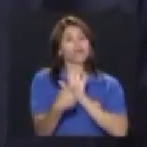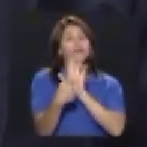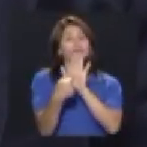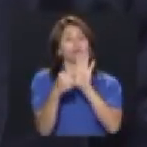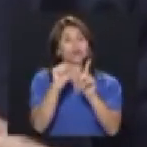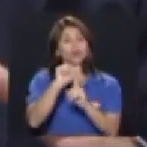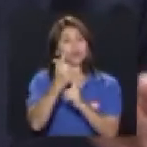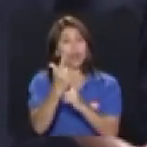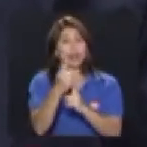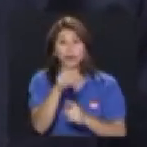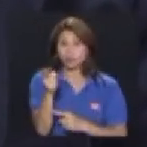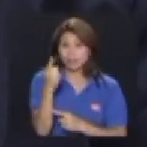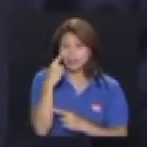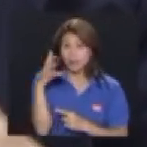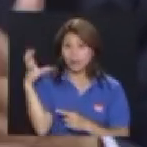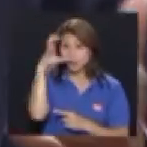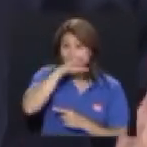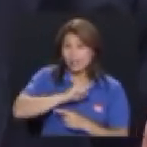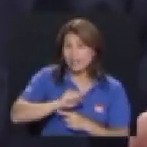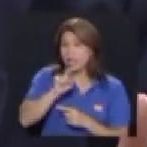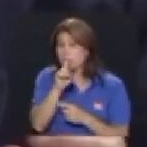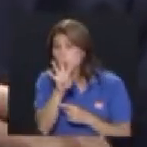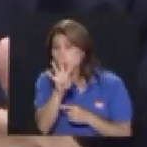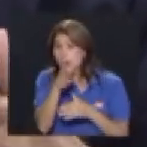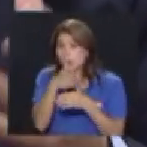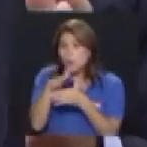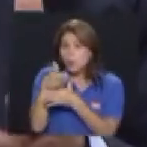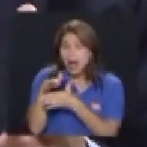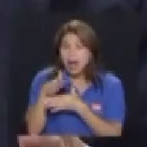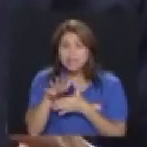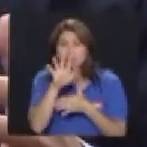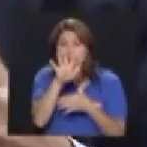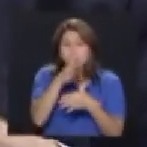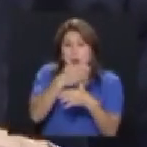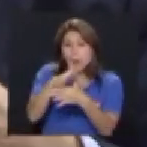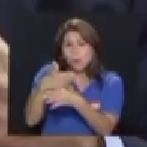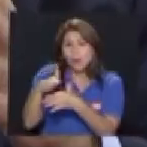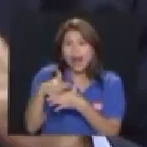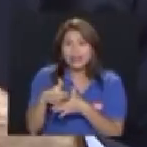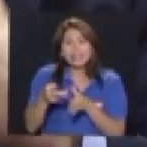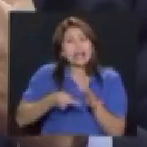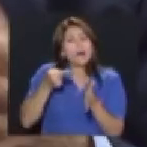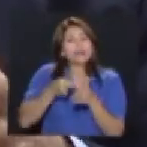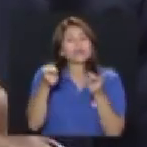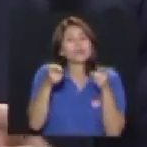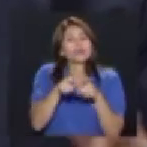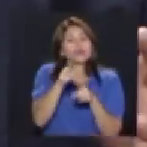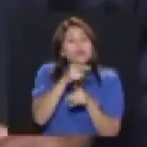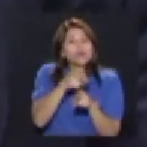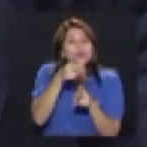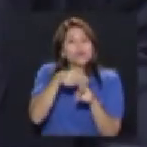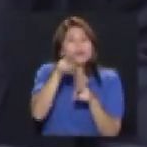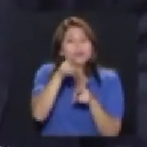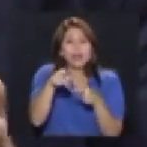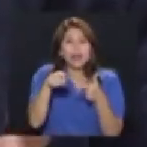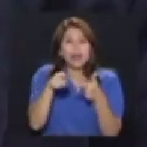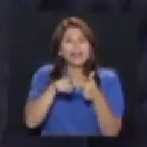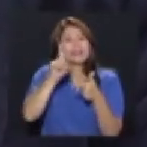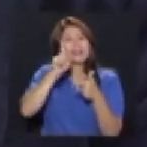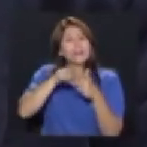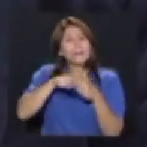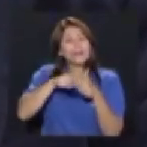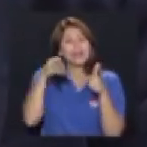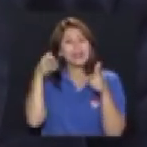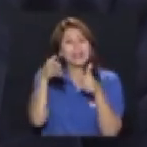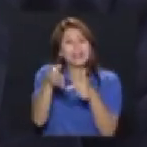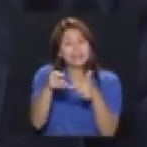4 o 5 partes, algunas que son un episodio, otras que son tendenciales, otras que son un producto. El armado